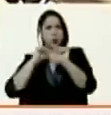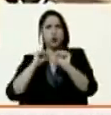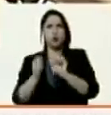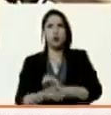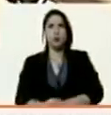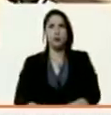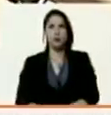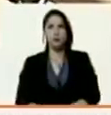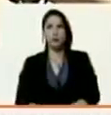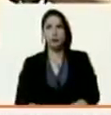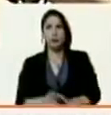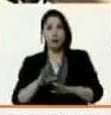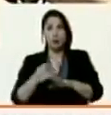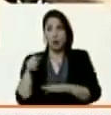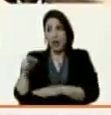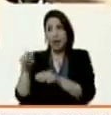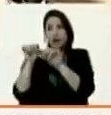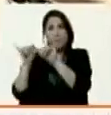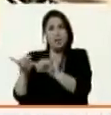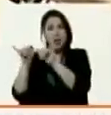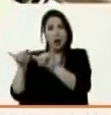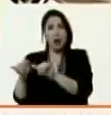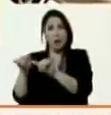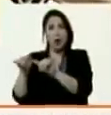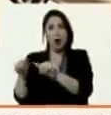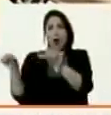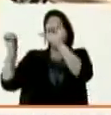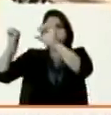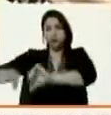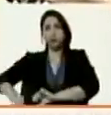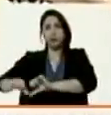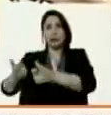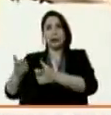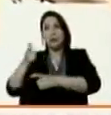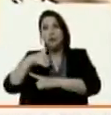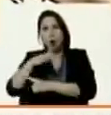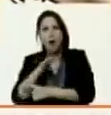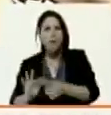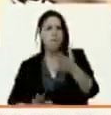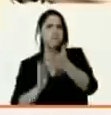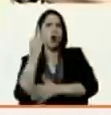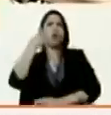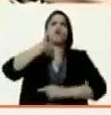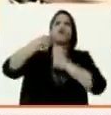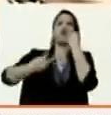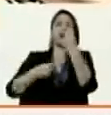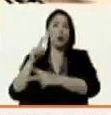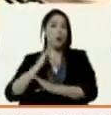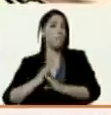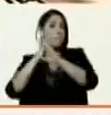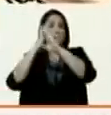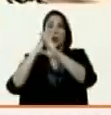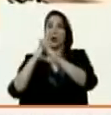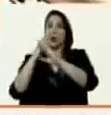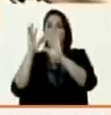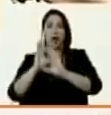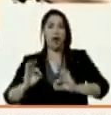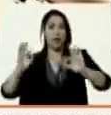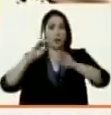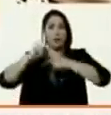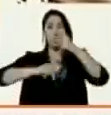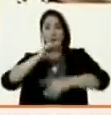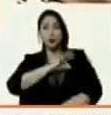porque ellos están ahogando y asfixiando al pueblo y el pueblo se está levantando eso no lo detiene nadie los procesos sociales son